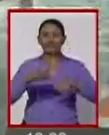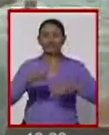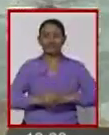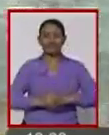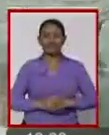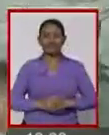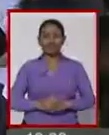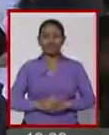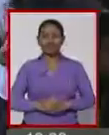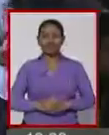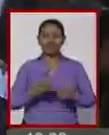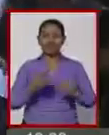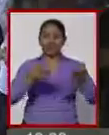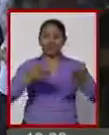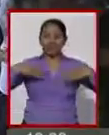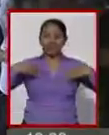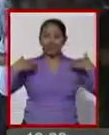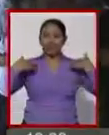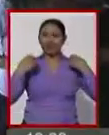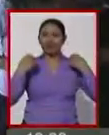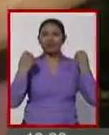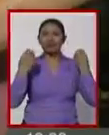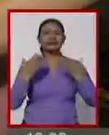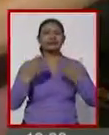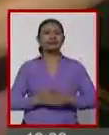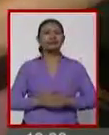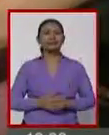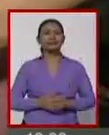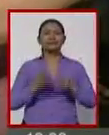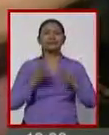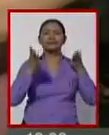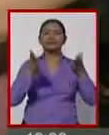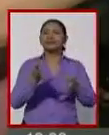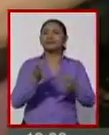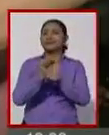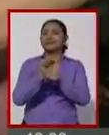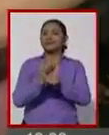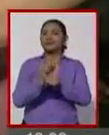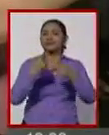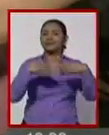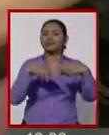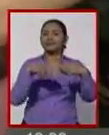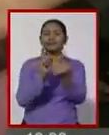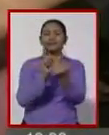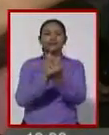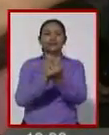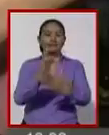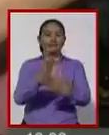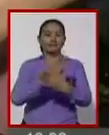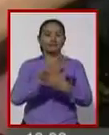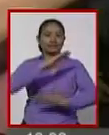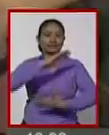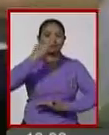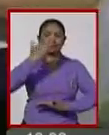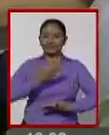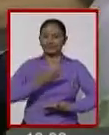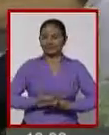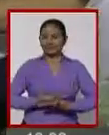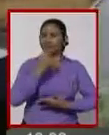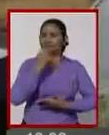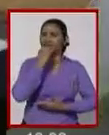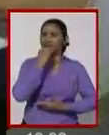actos. Estoy muy feliz que me agasajen. Dejo de ir al trabajo para venir acá, ¿no? A compartir con mi hija, ¿no?